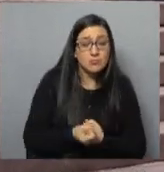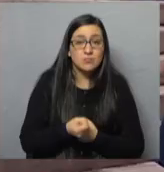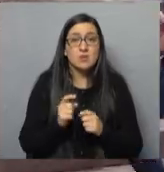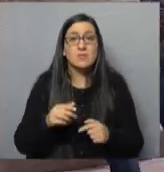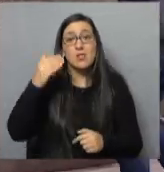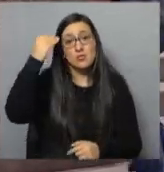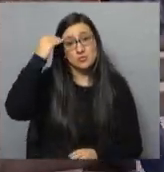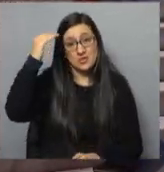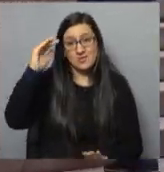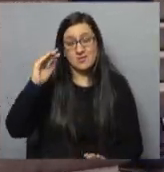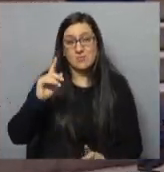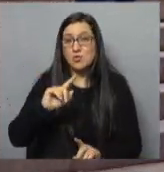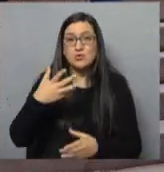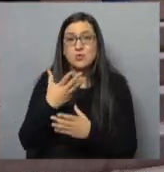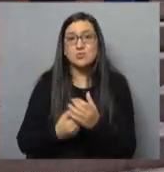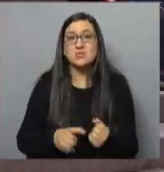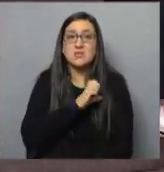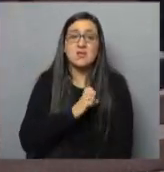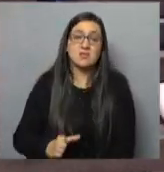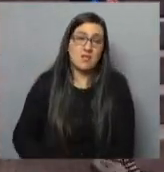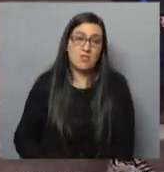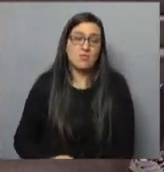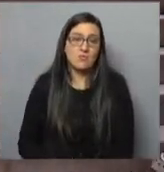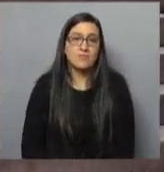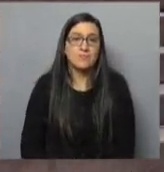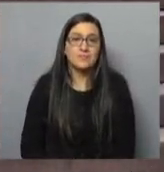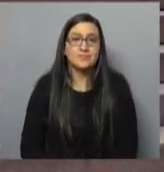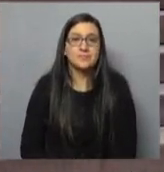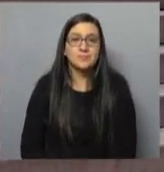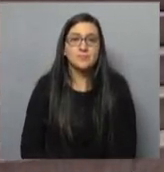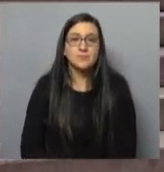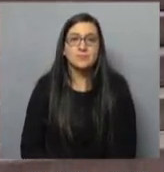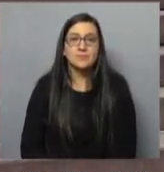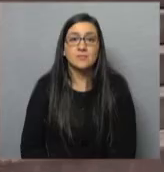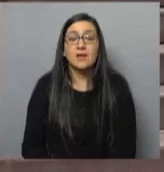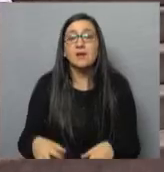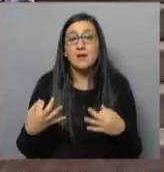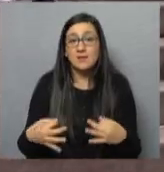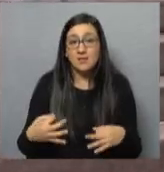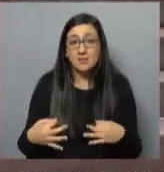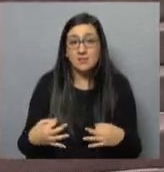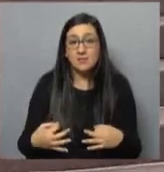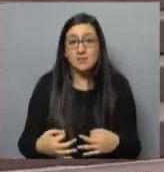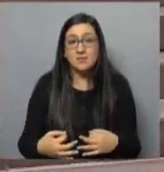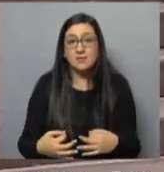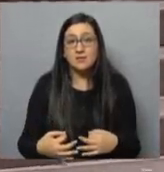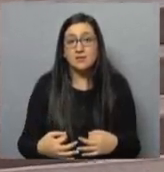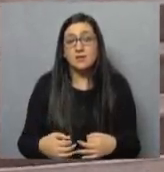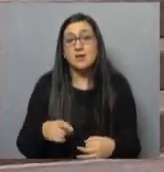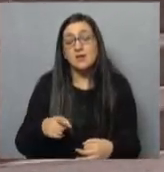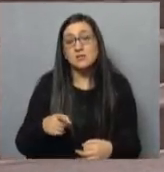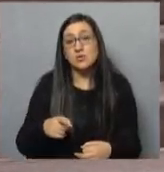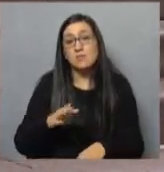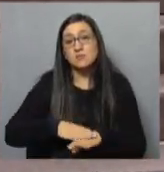docentes, pero en realidad es una ausencia del Estado lo que está viendo en esta ocasión y que en realidad le compete al